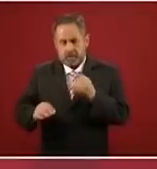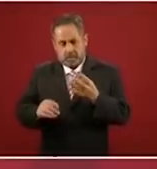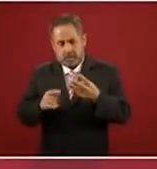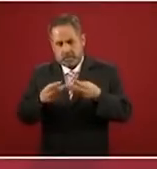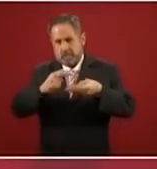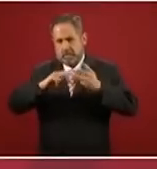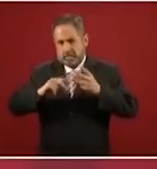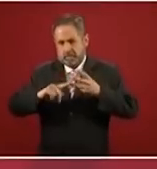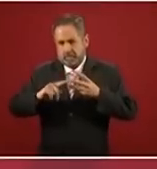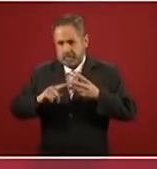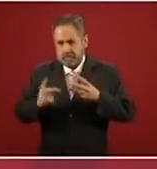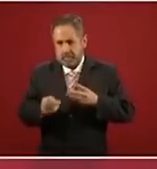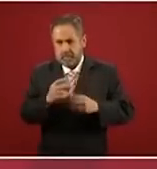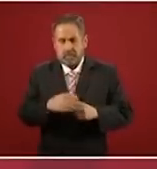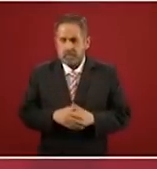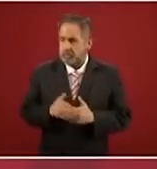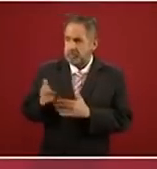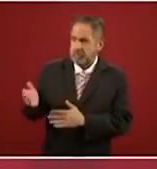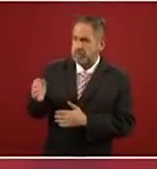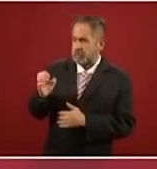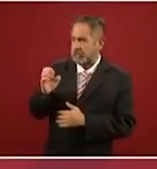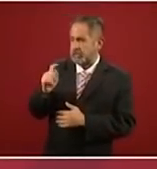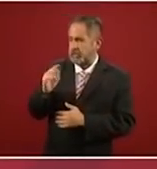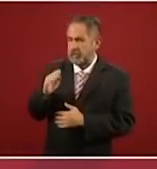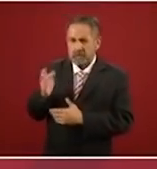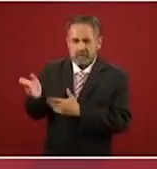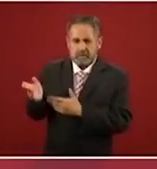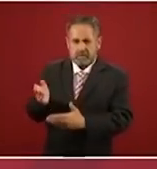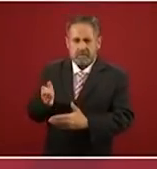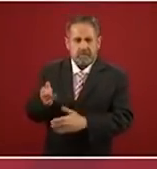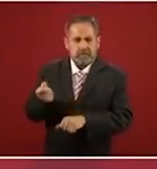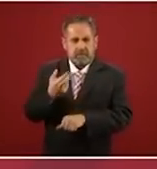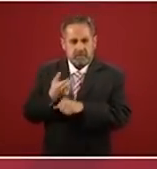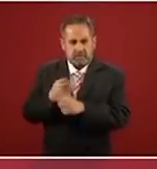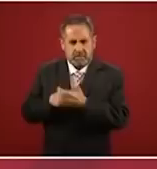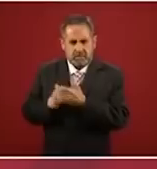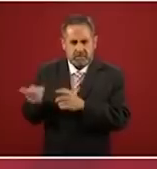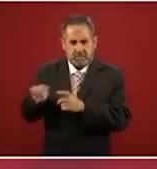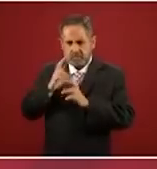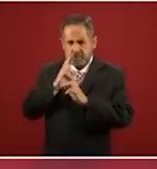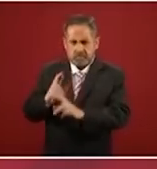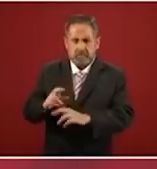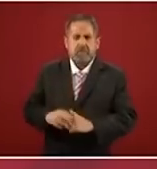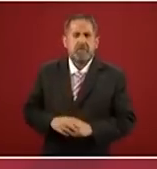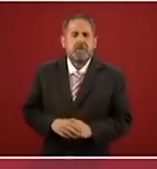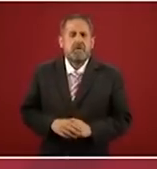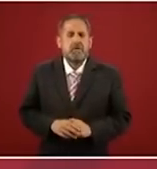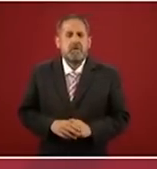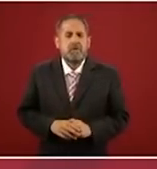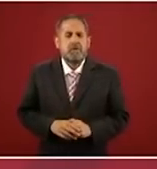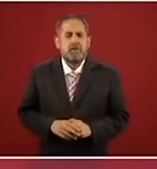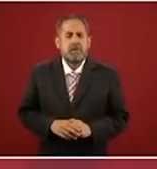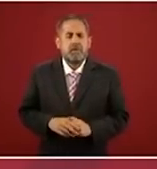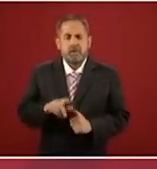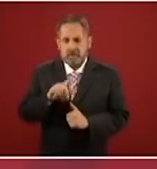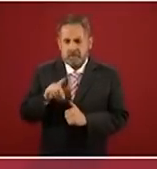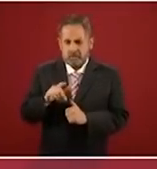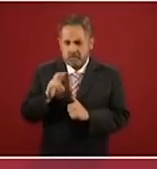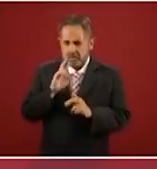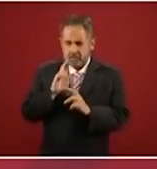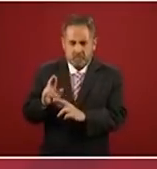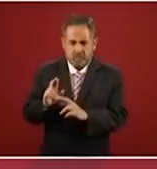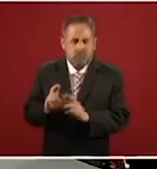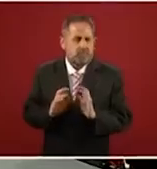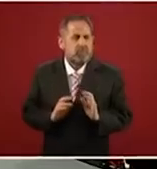planteamiento aquí está este de educación ahora te atiende y te da respuesta